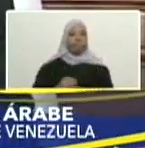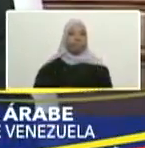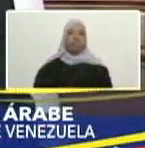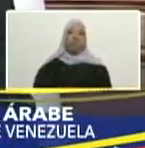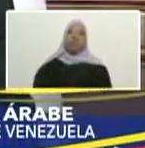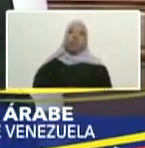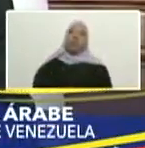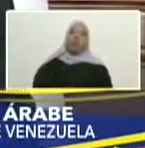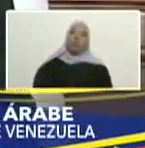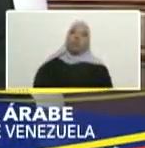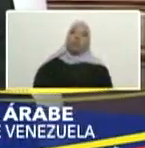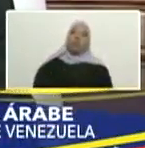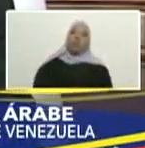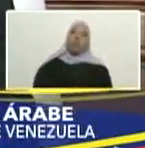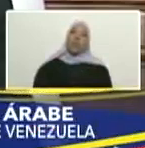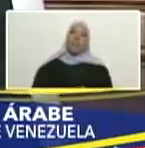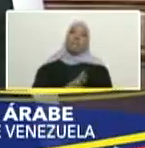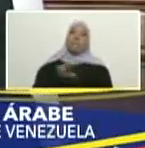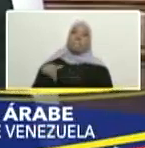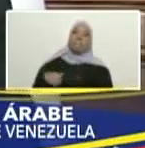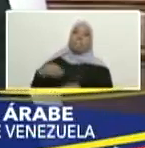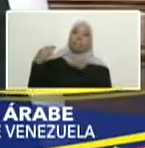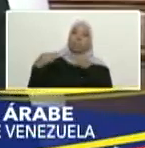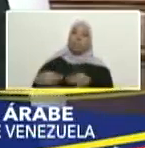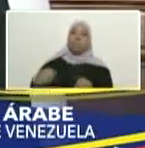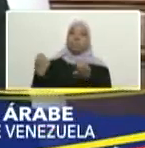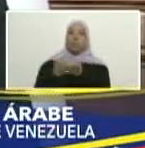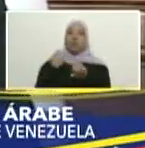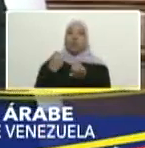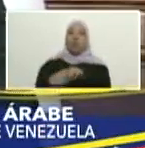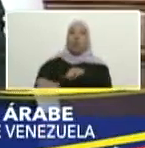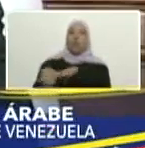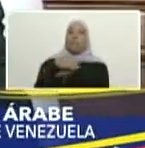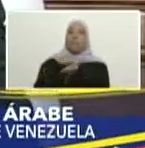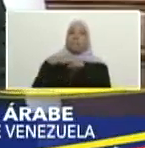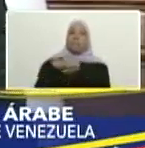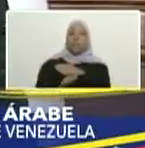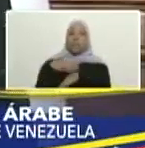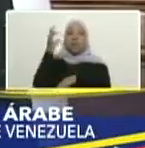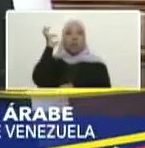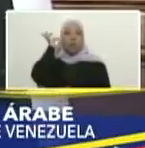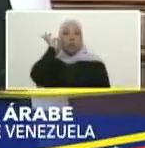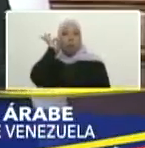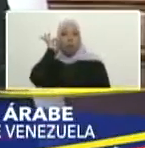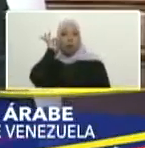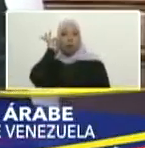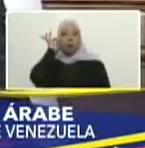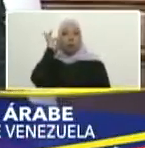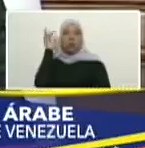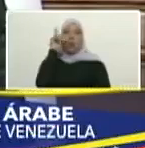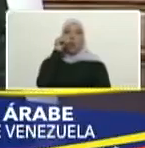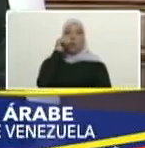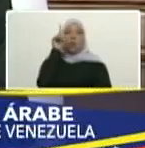que tenemos nosotros que garantizar, ministra Fatma, ministro